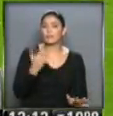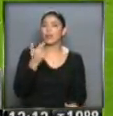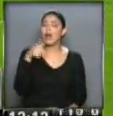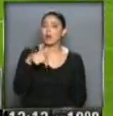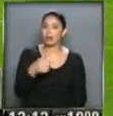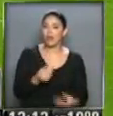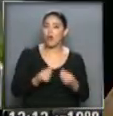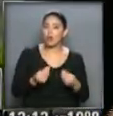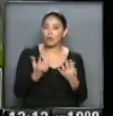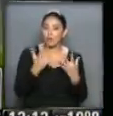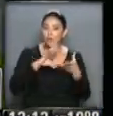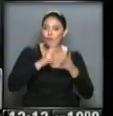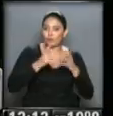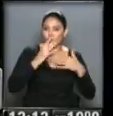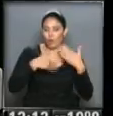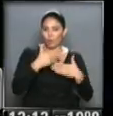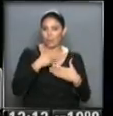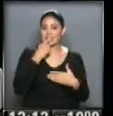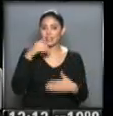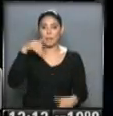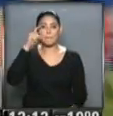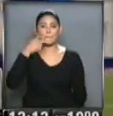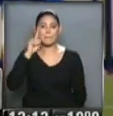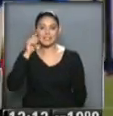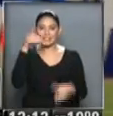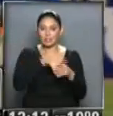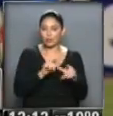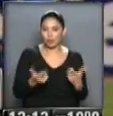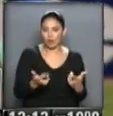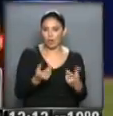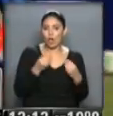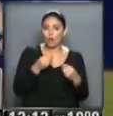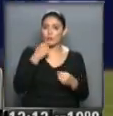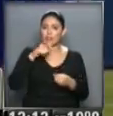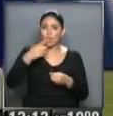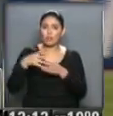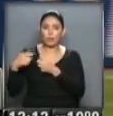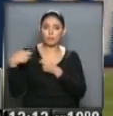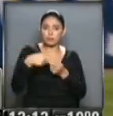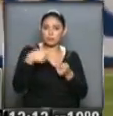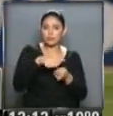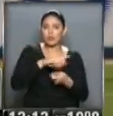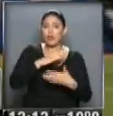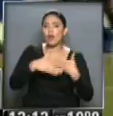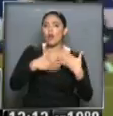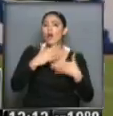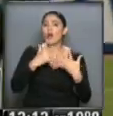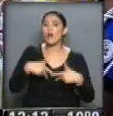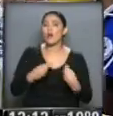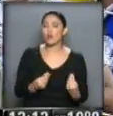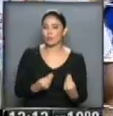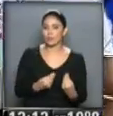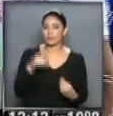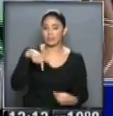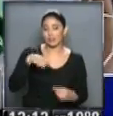cómo funciona este equipo sin Messi, cómo funciona este equipo en defensa cuando lo atacan. Y después de esta